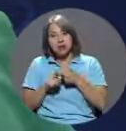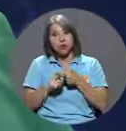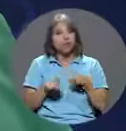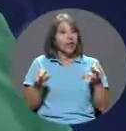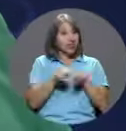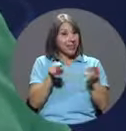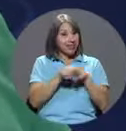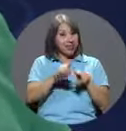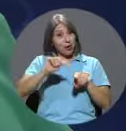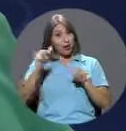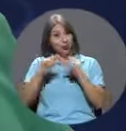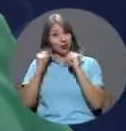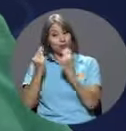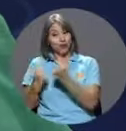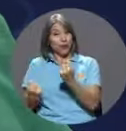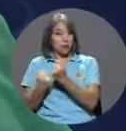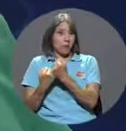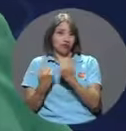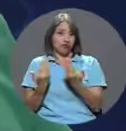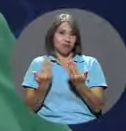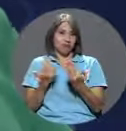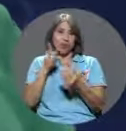redes externas de apoyo,